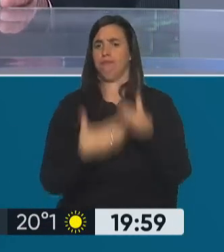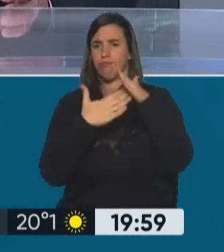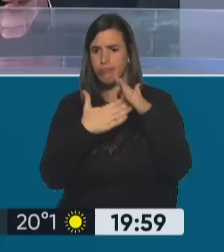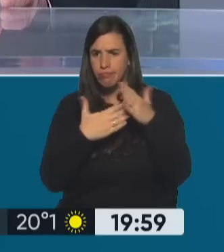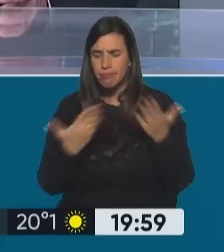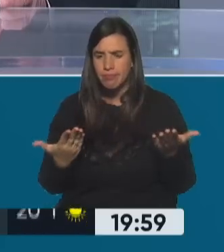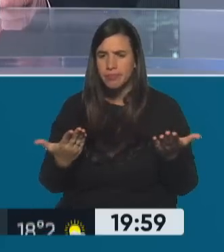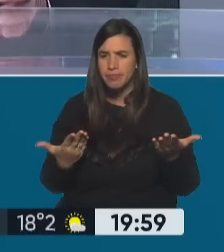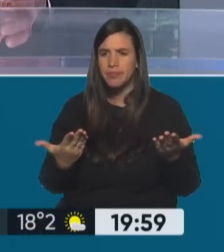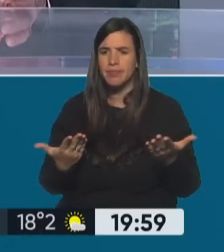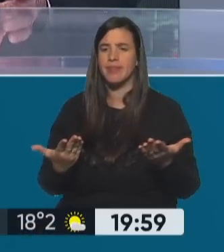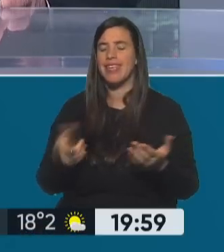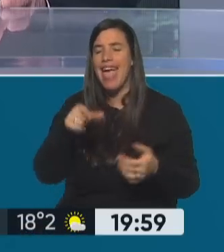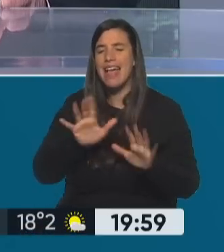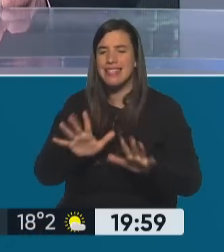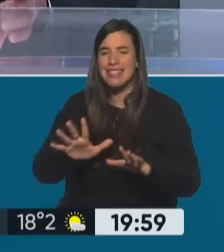Nacional, que esta Corte